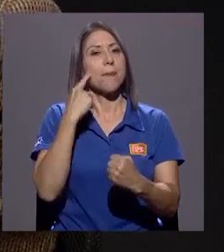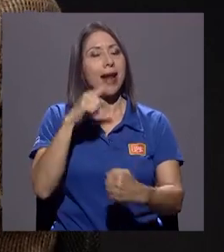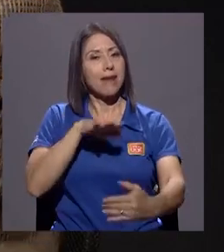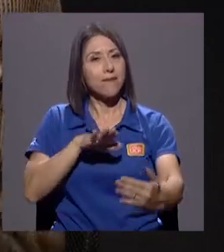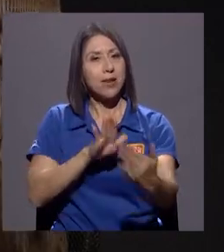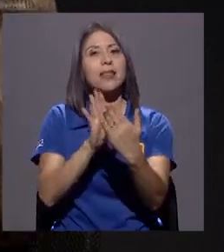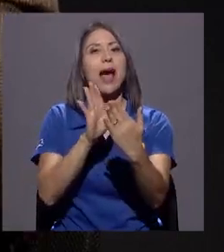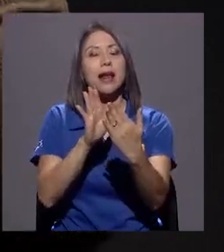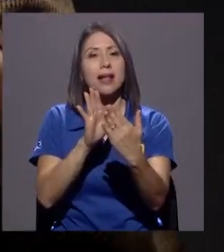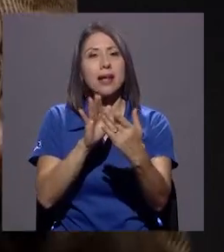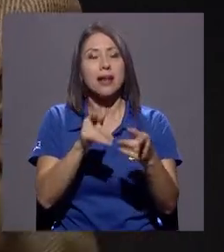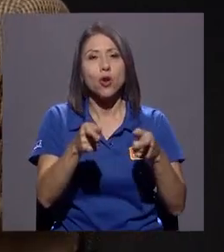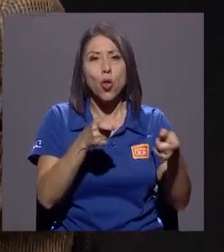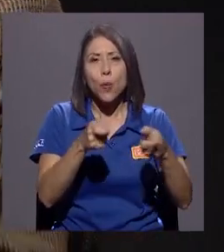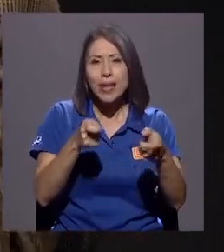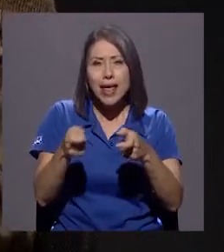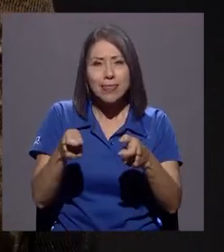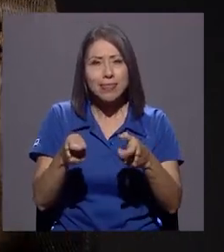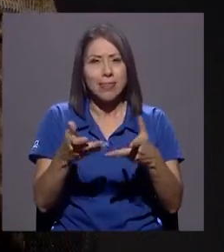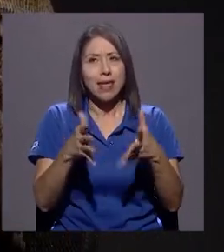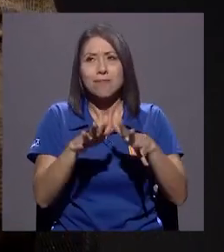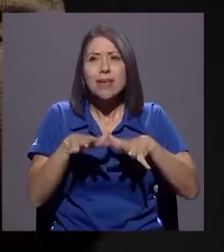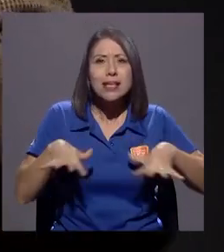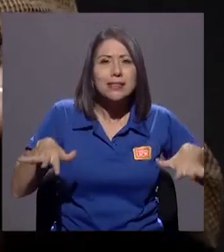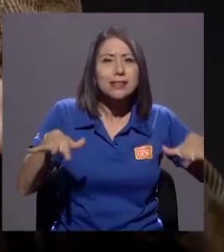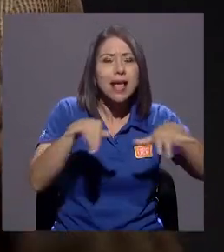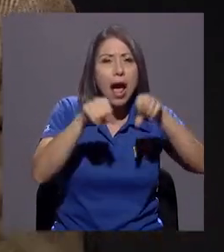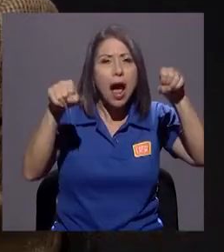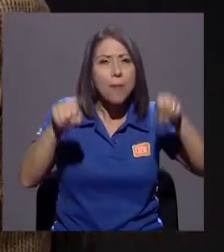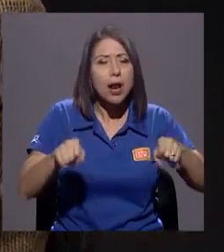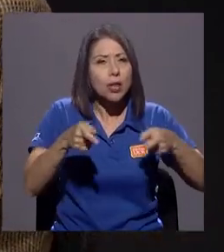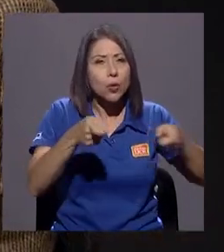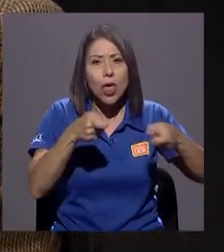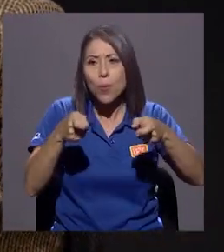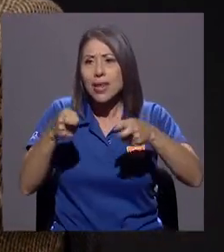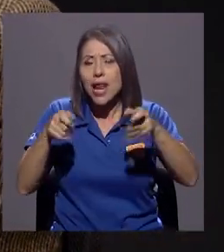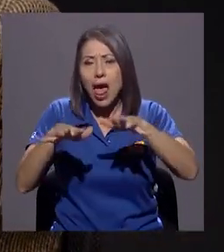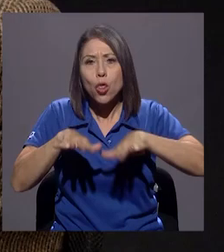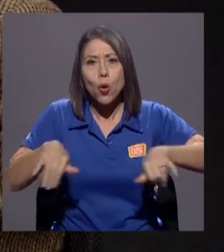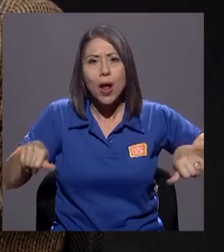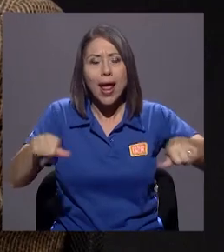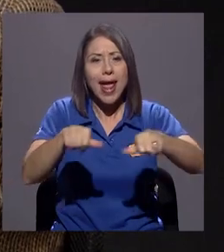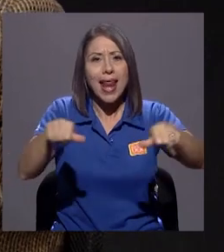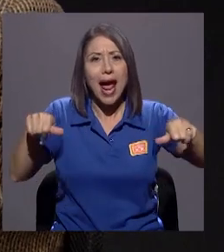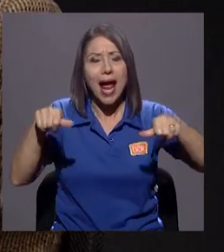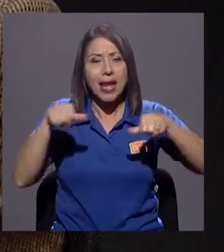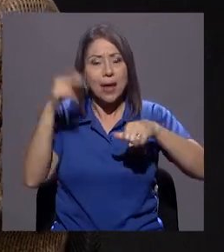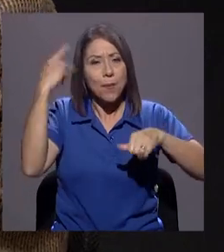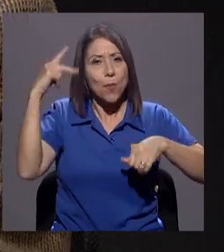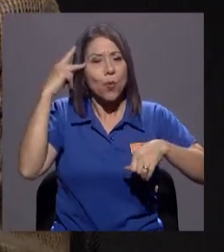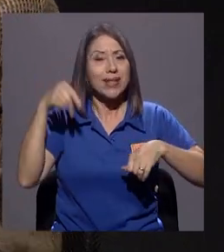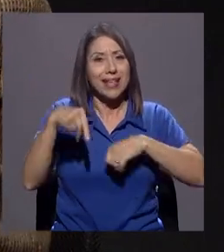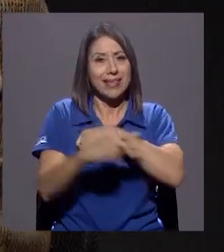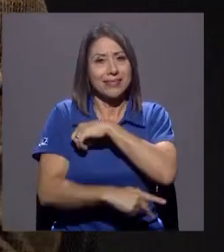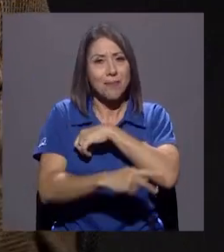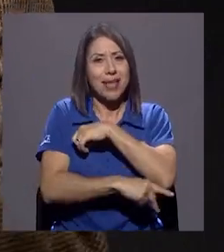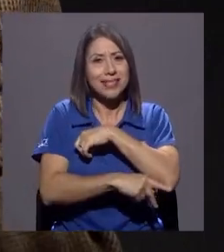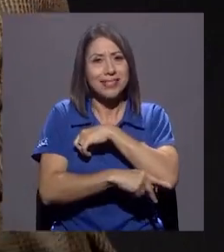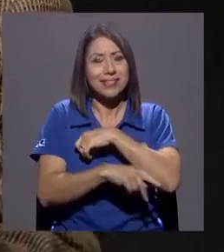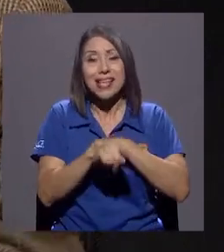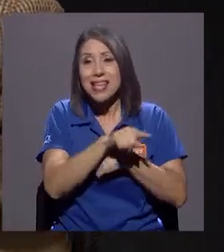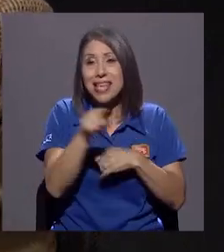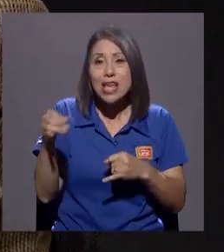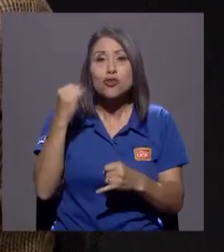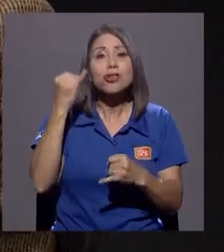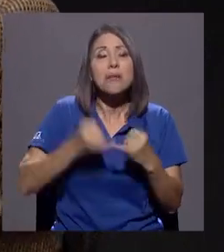al decir lo dominante ese aparato que ha dominado la escena política de este país y terminaron cediendo